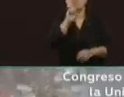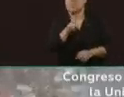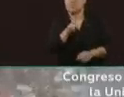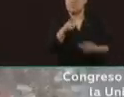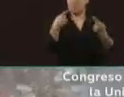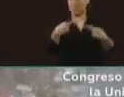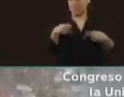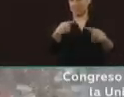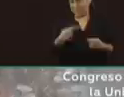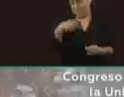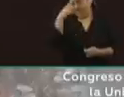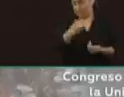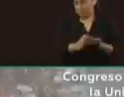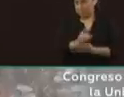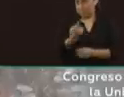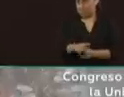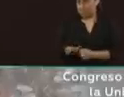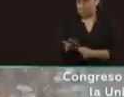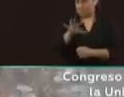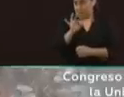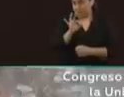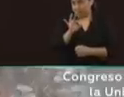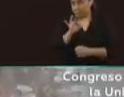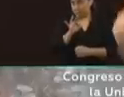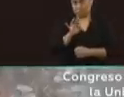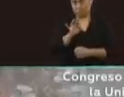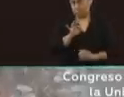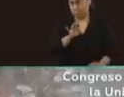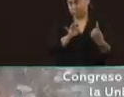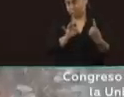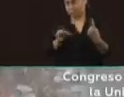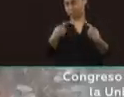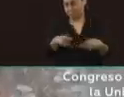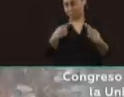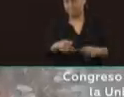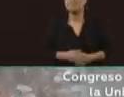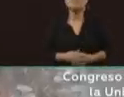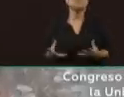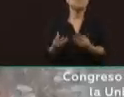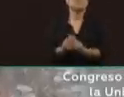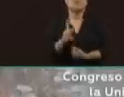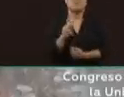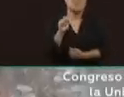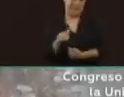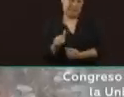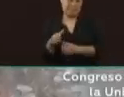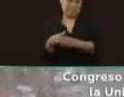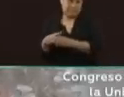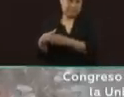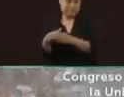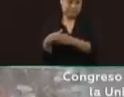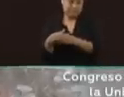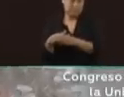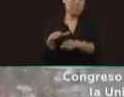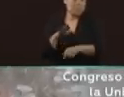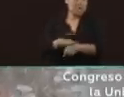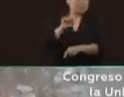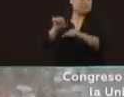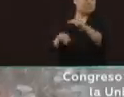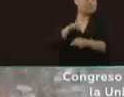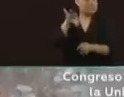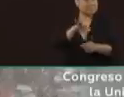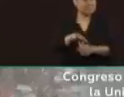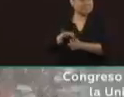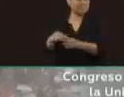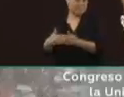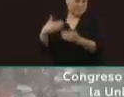los electores, de nadie más. El partido de oposición que más votos recibió en las